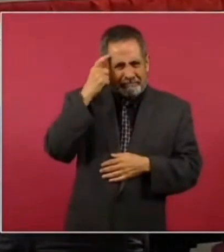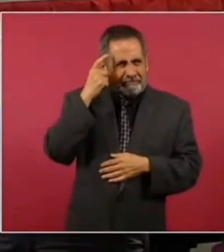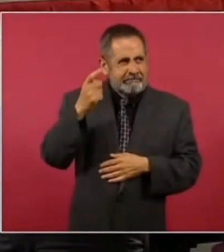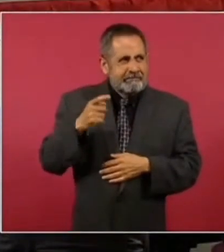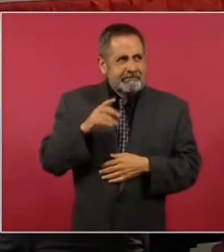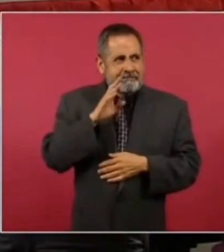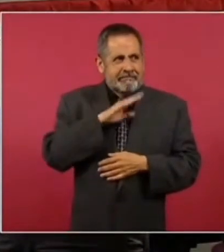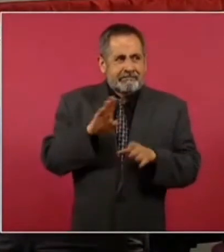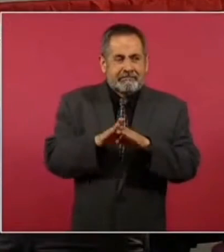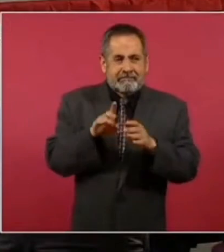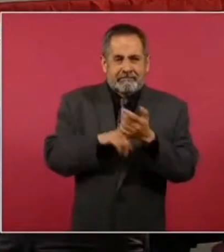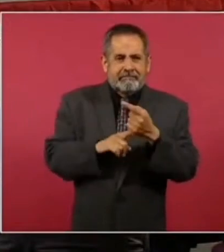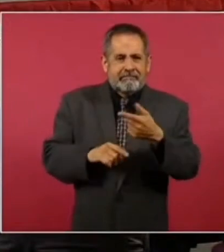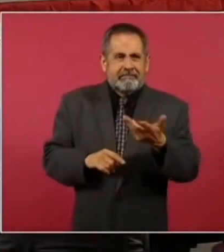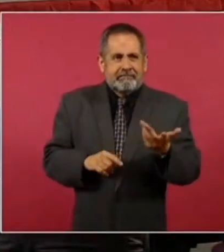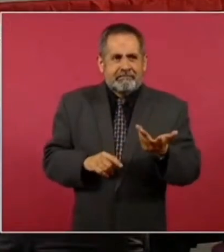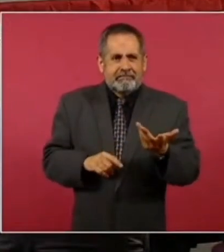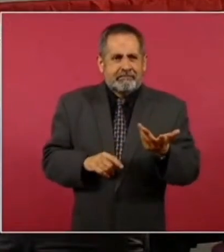de